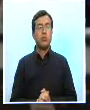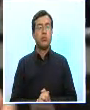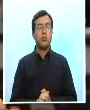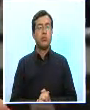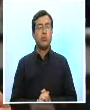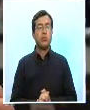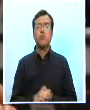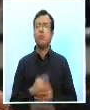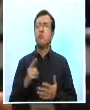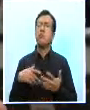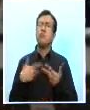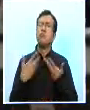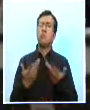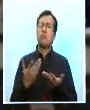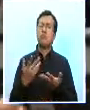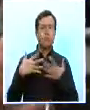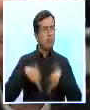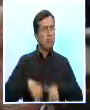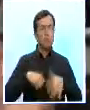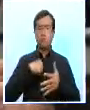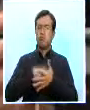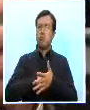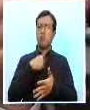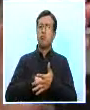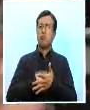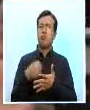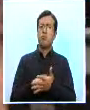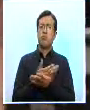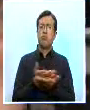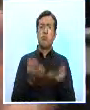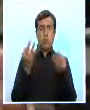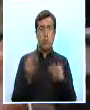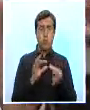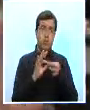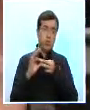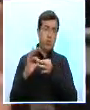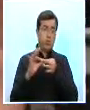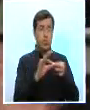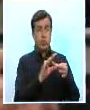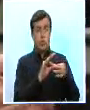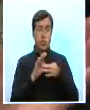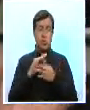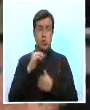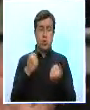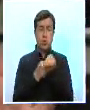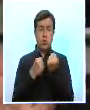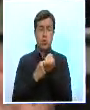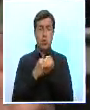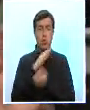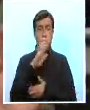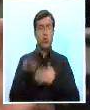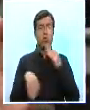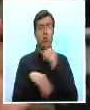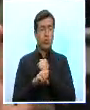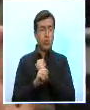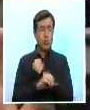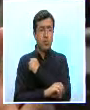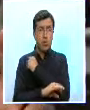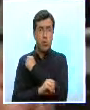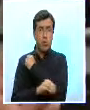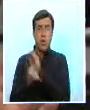otra cosa es que estamos luchando dentro de dentro de nuestra red apoyando a todos en campañas en